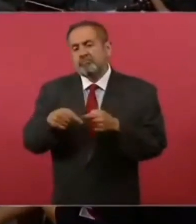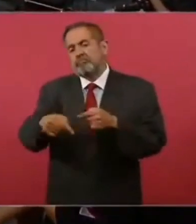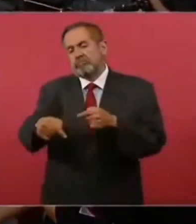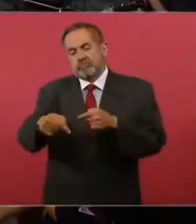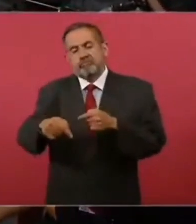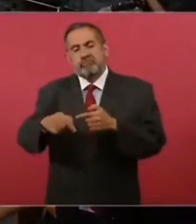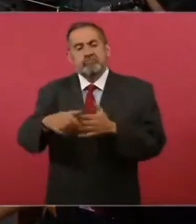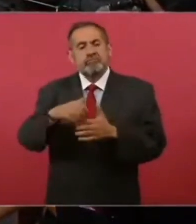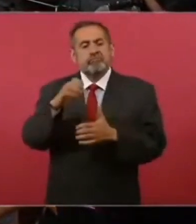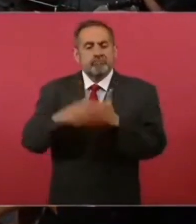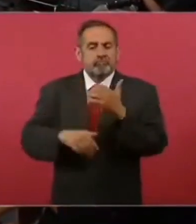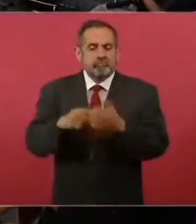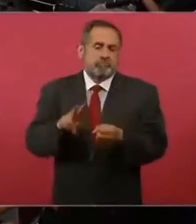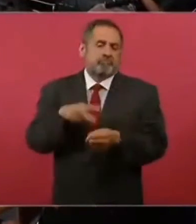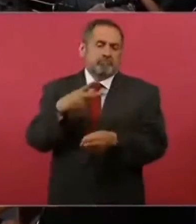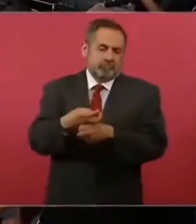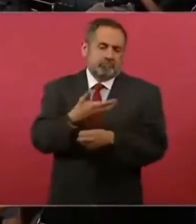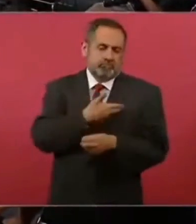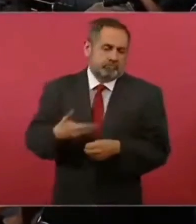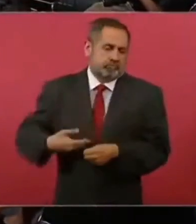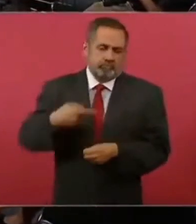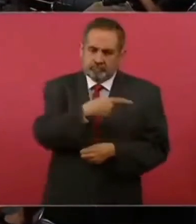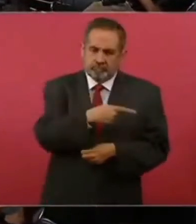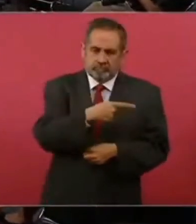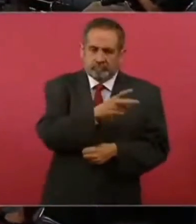entrar como sustituto